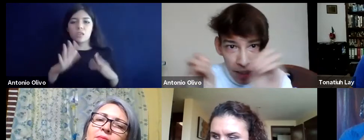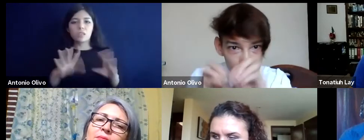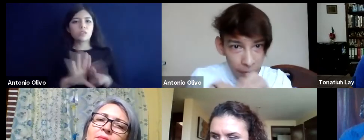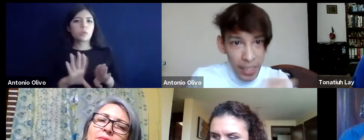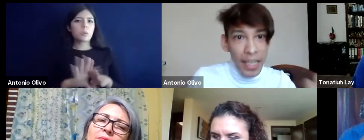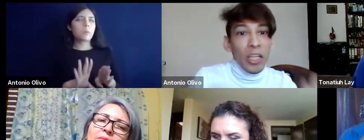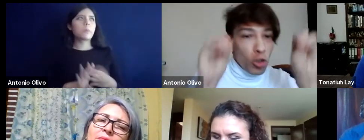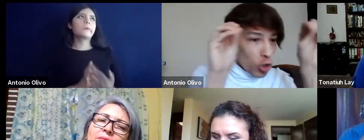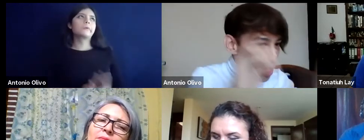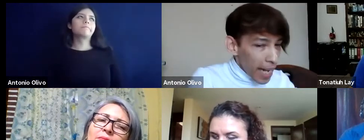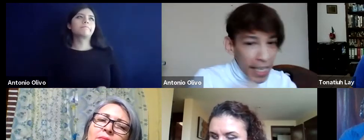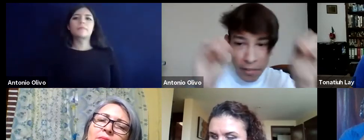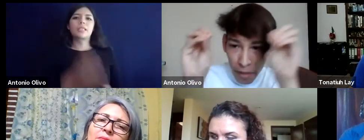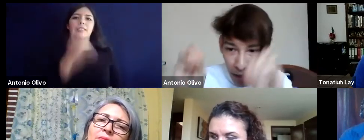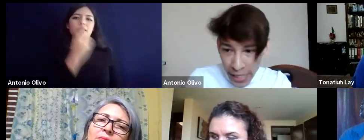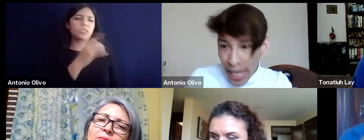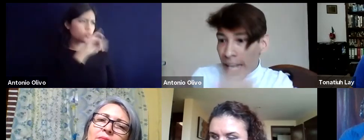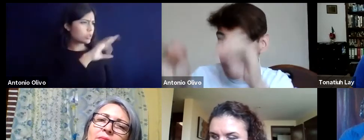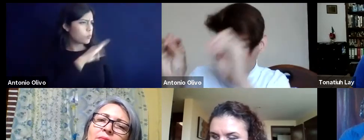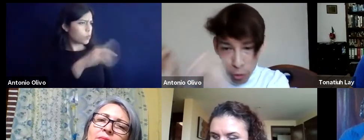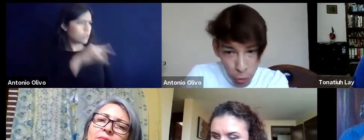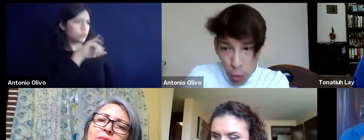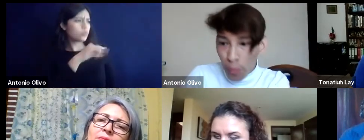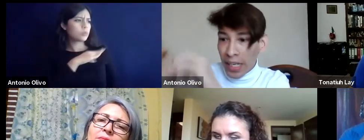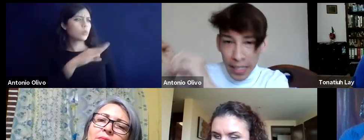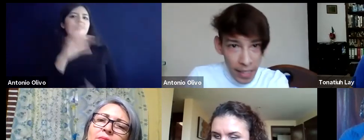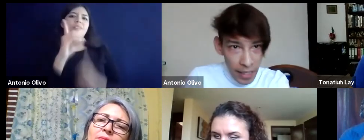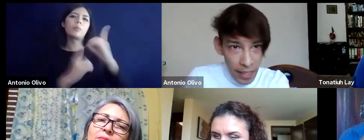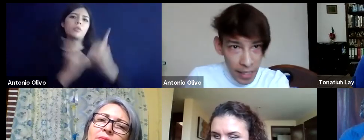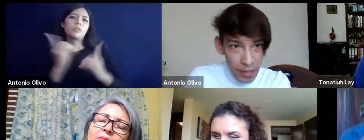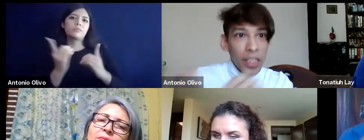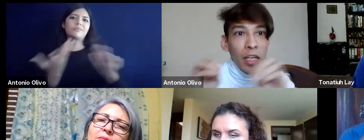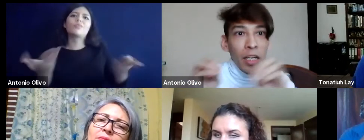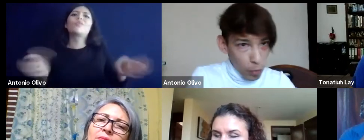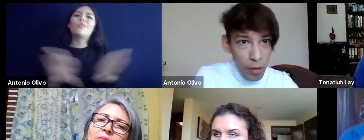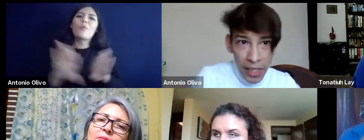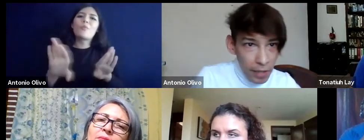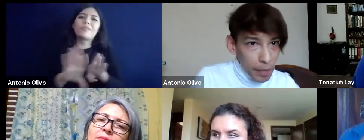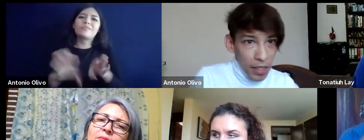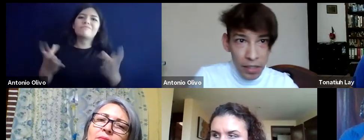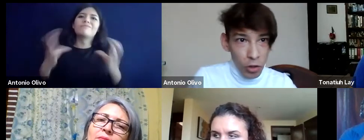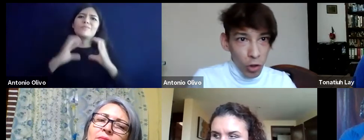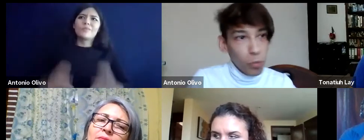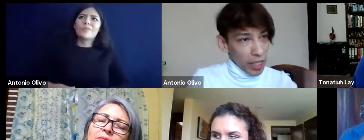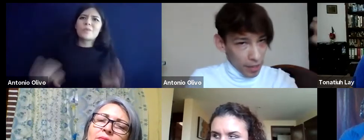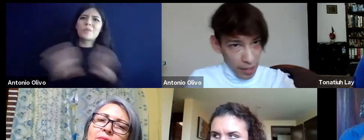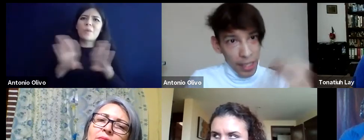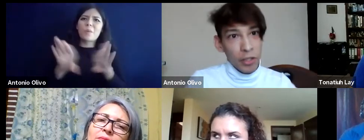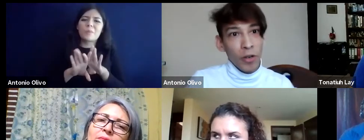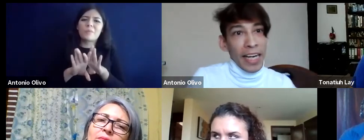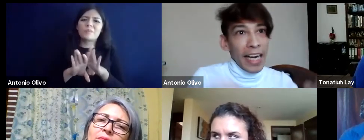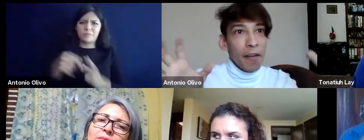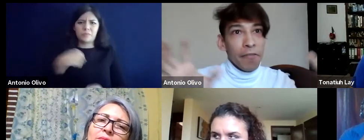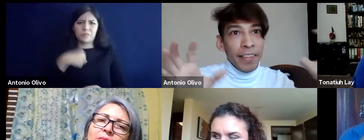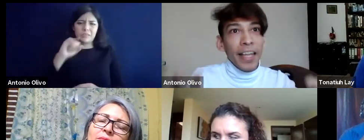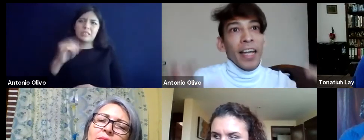intersecciones específicas, sociales, familiares, económicas, ¿sí? Porque yo puedo abrir las piernas y todo, porque sí es